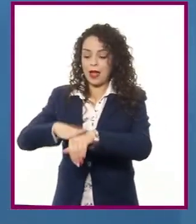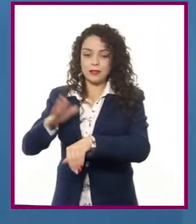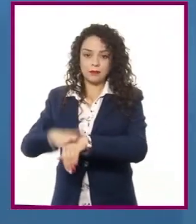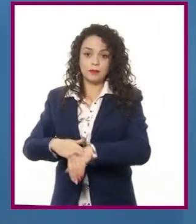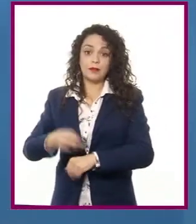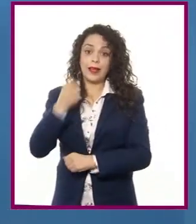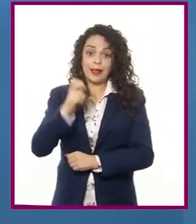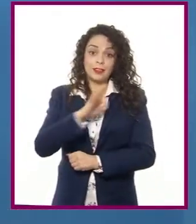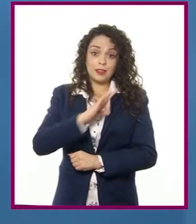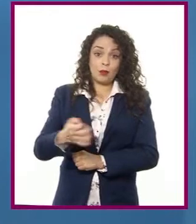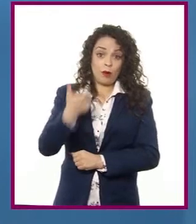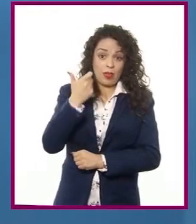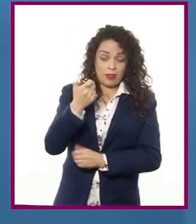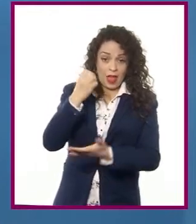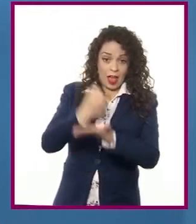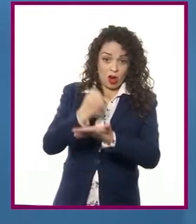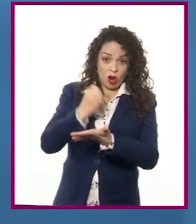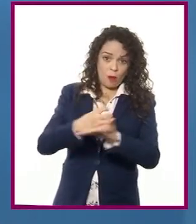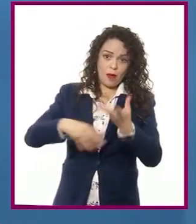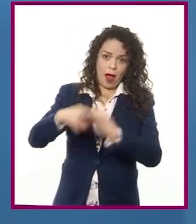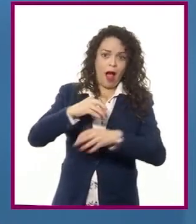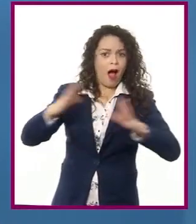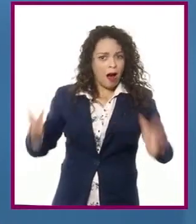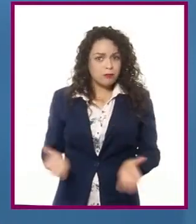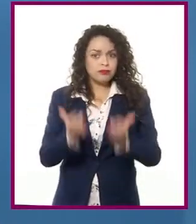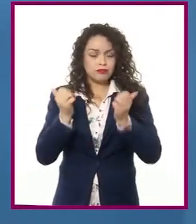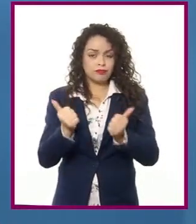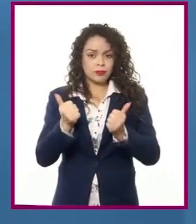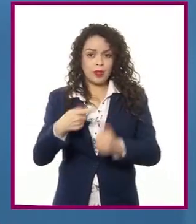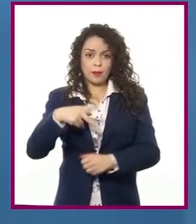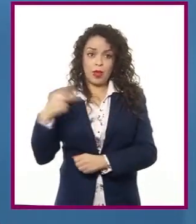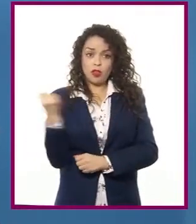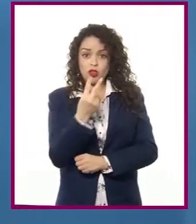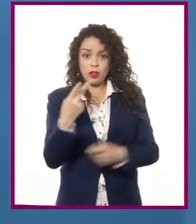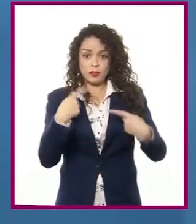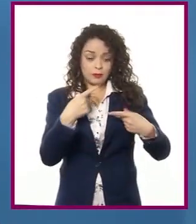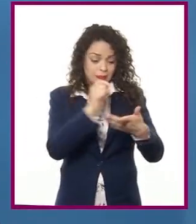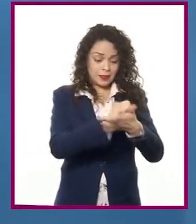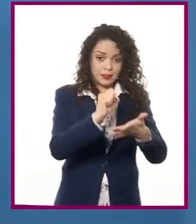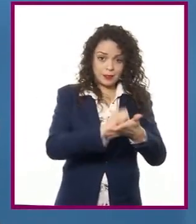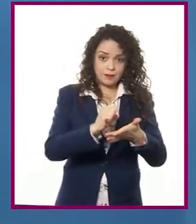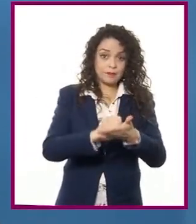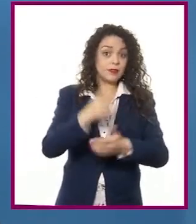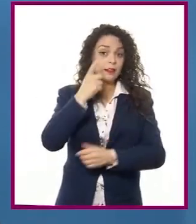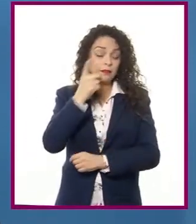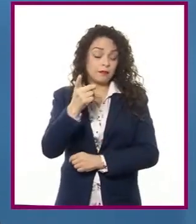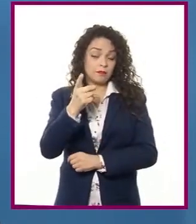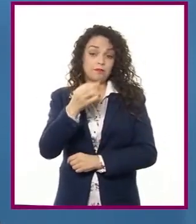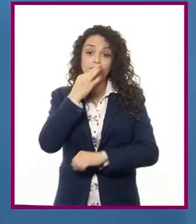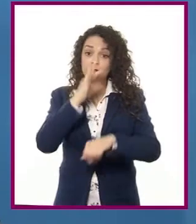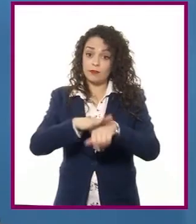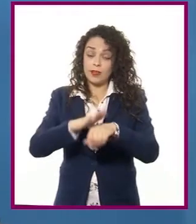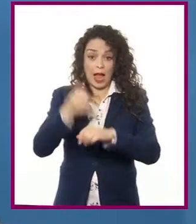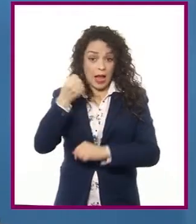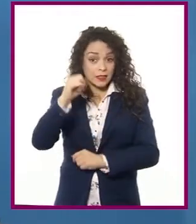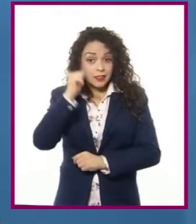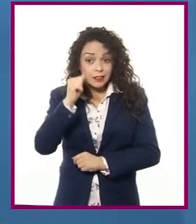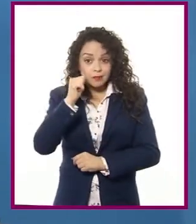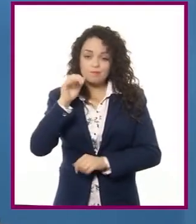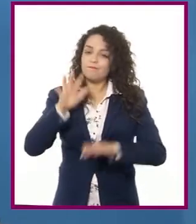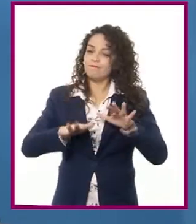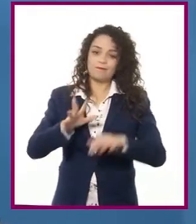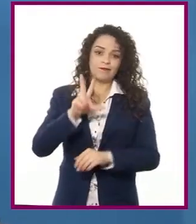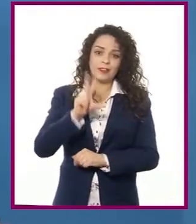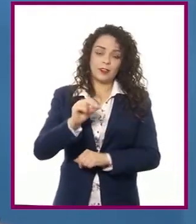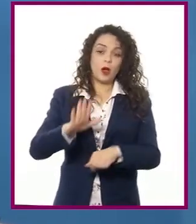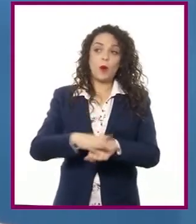la economía. Pero ambos autores mencionan que esto no siempre sucede así. En primer lugar, porque en muchos casos, entre